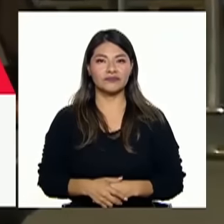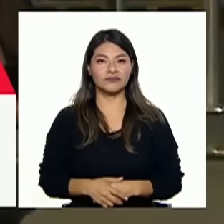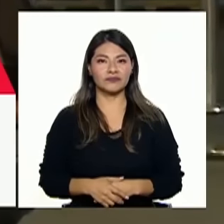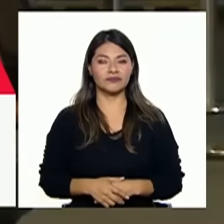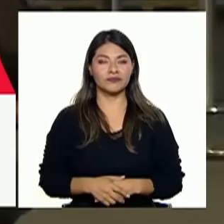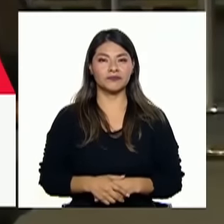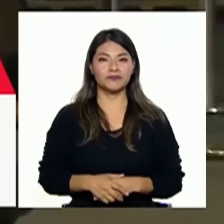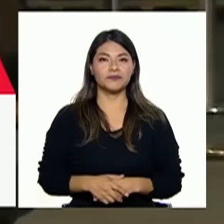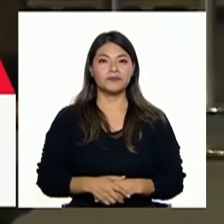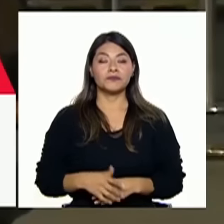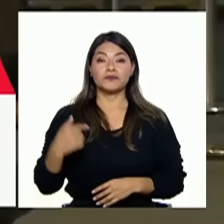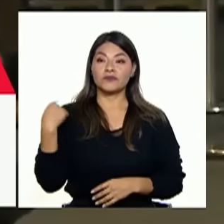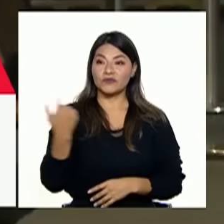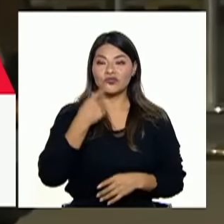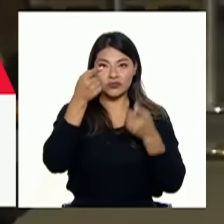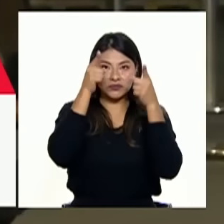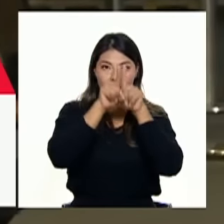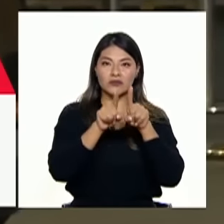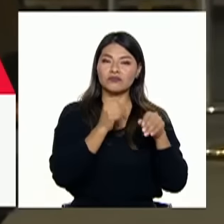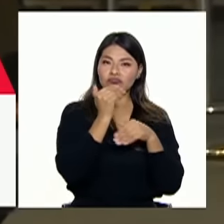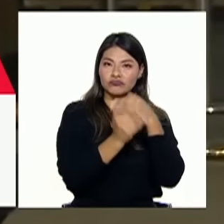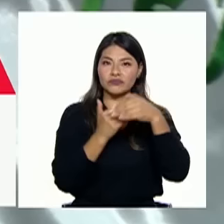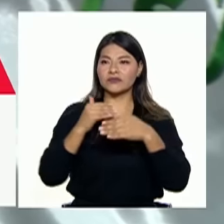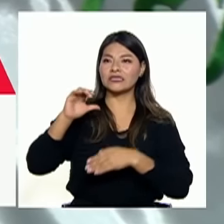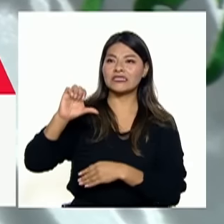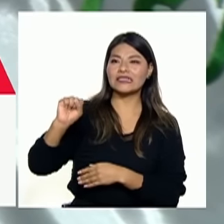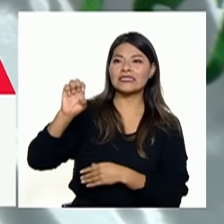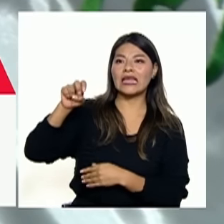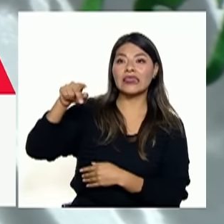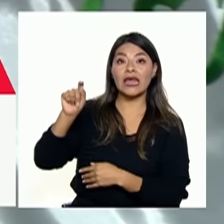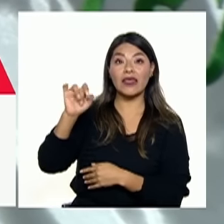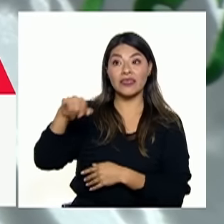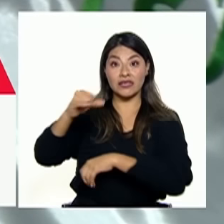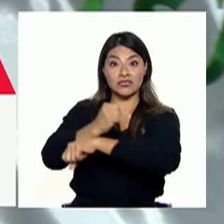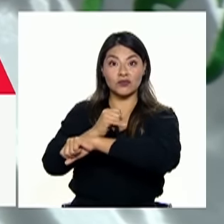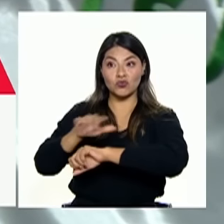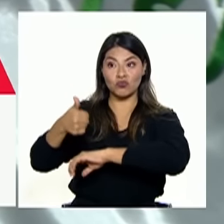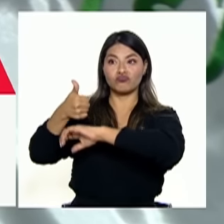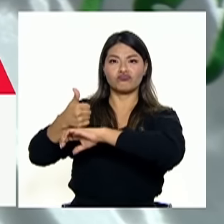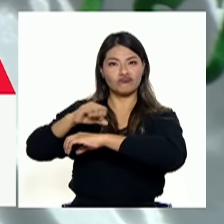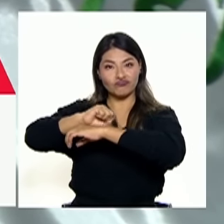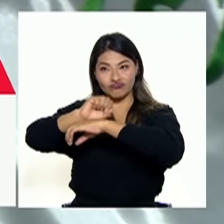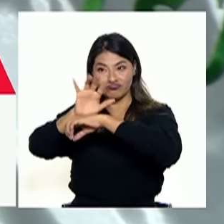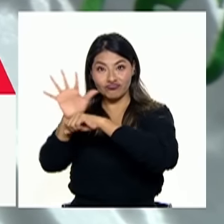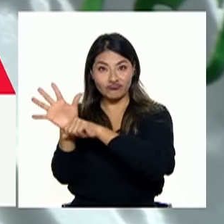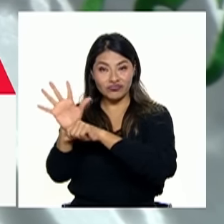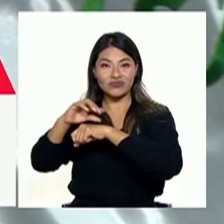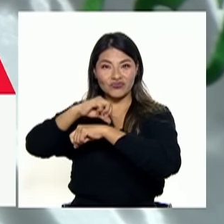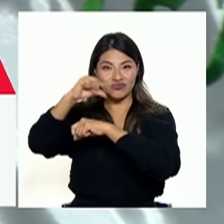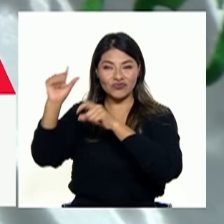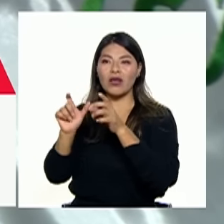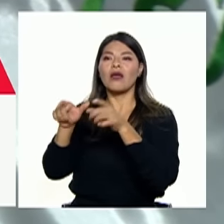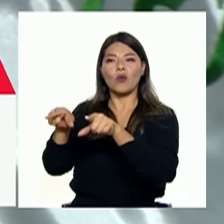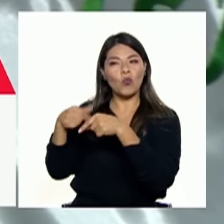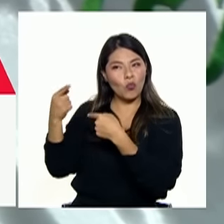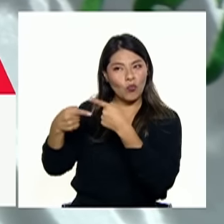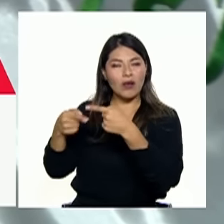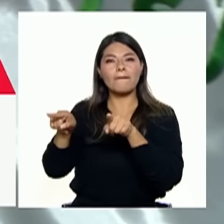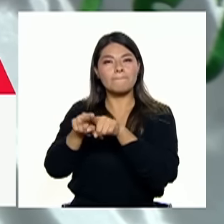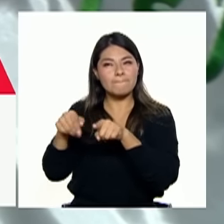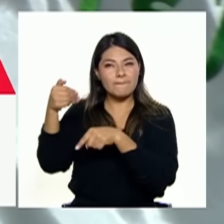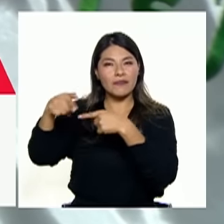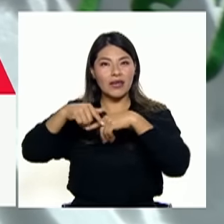Es nuestra decisión seguir fortaleciendo el CENATI y por ello quiero anunciar la próxima apertura de una sede en la zona de influencia